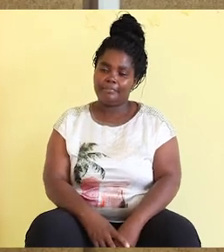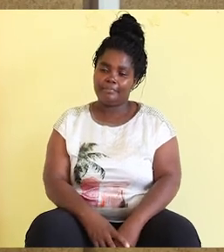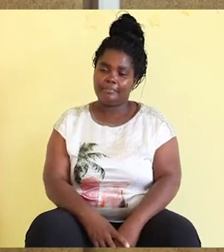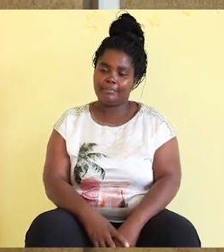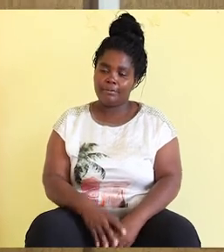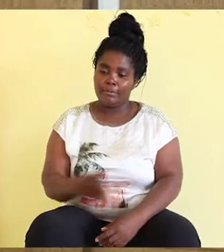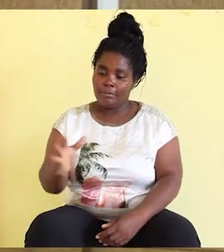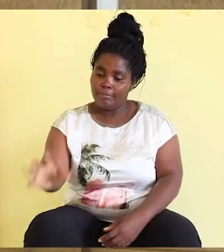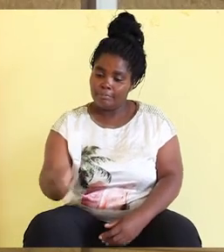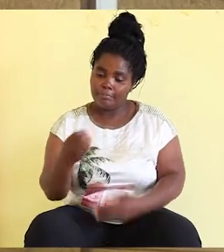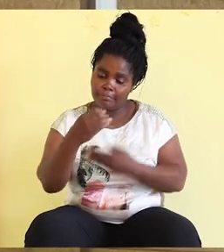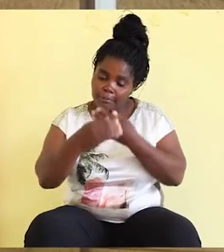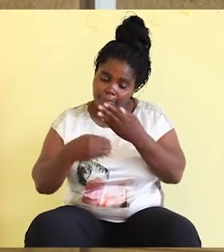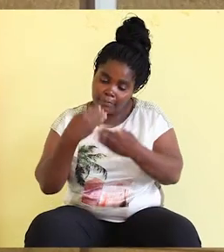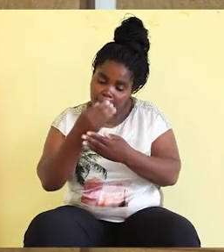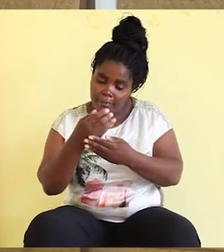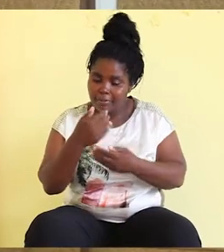Lo envuelve y lo guarda.